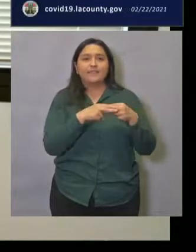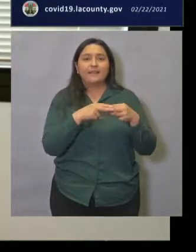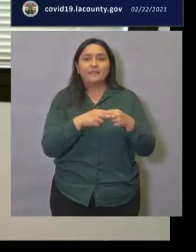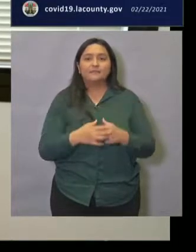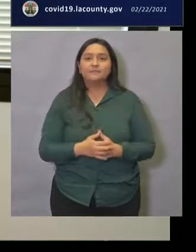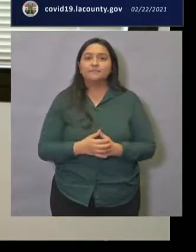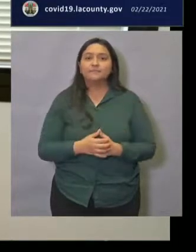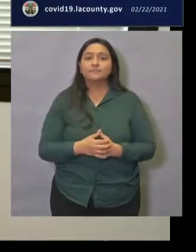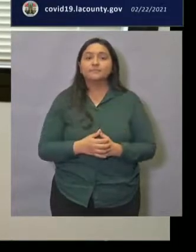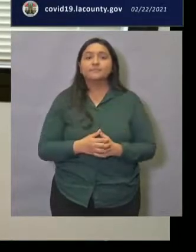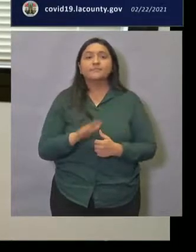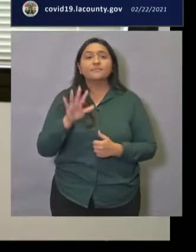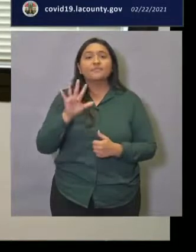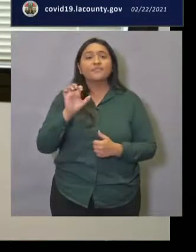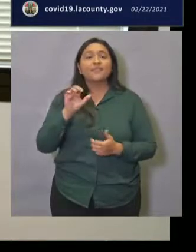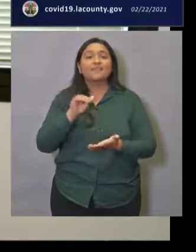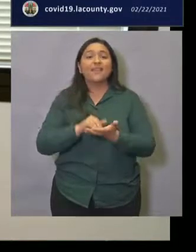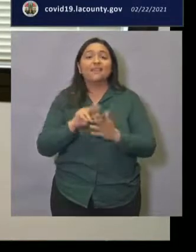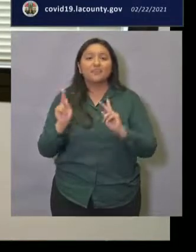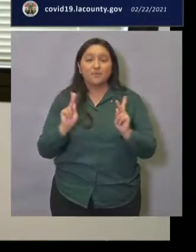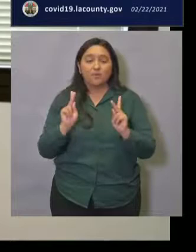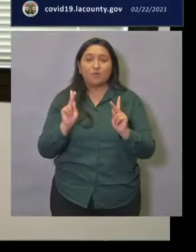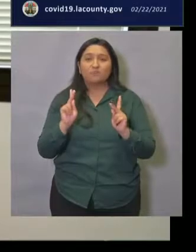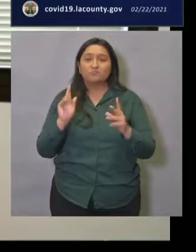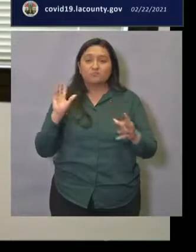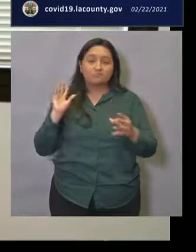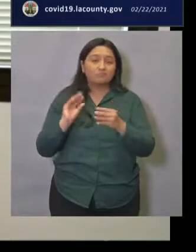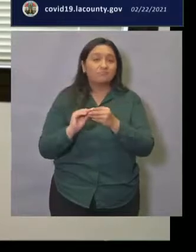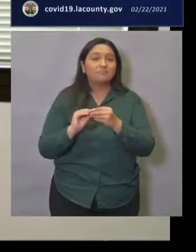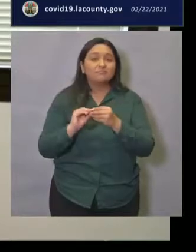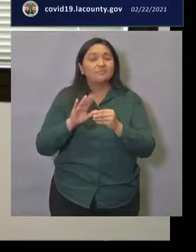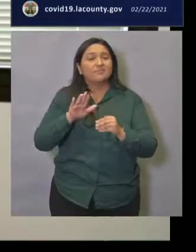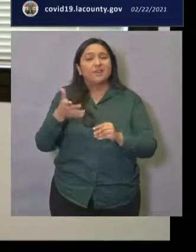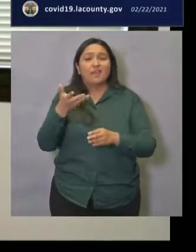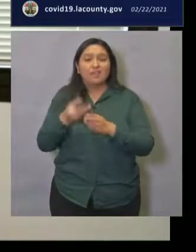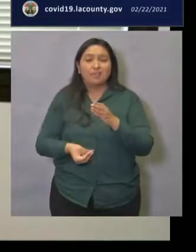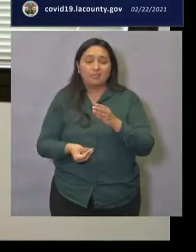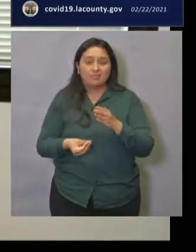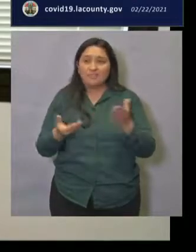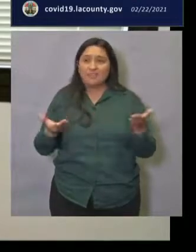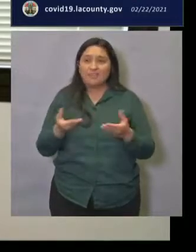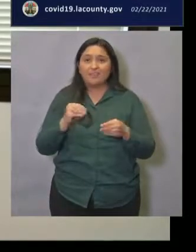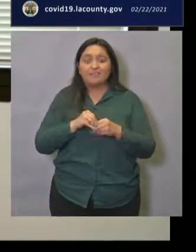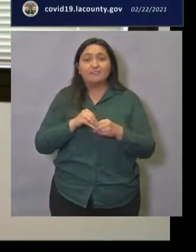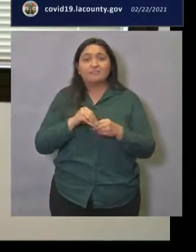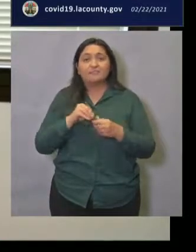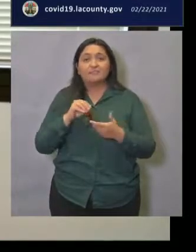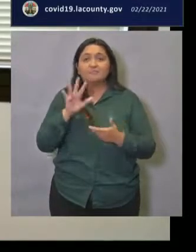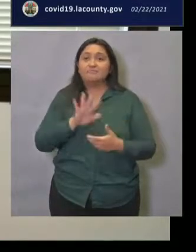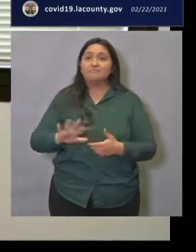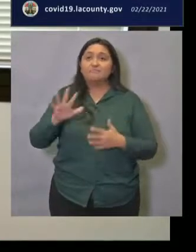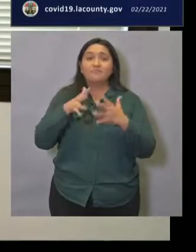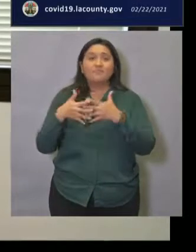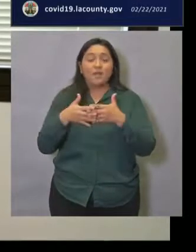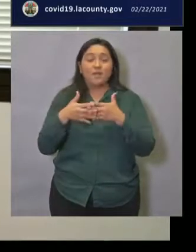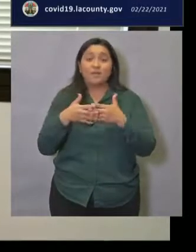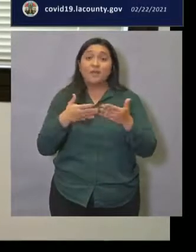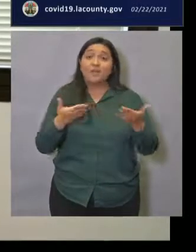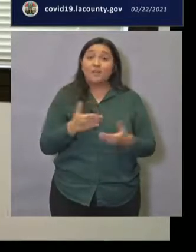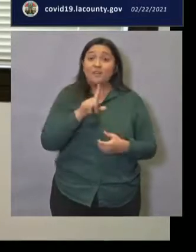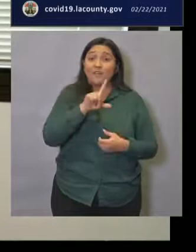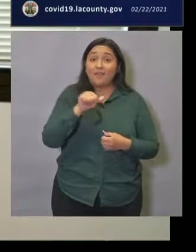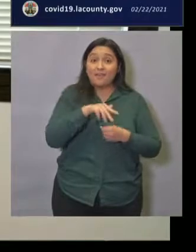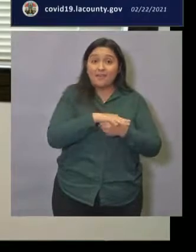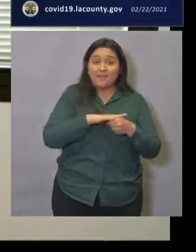500,000 de personas han fallecido en toda nuestra nación y aquí en el condado de Los Ángeles nos acercamos al